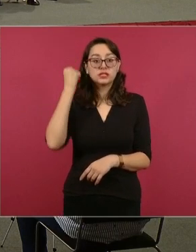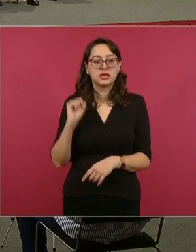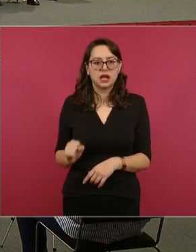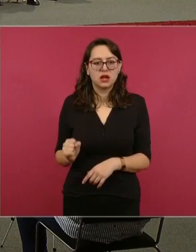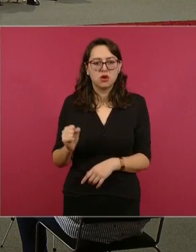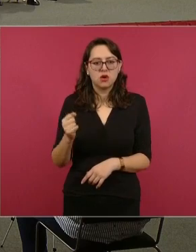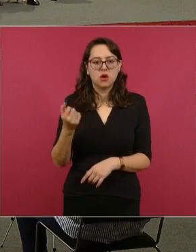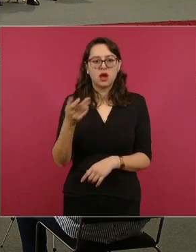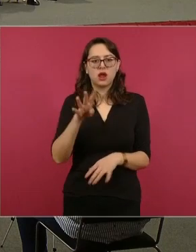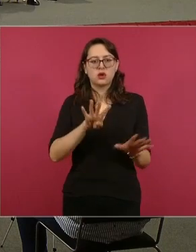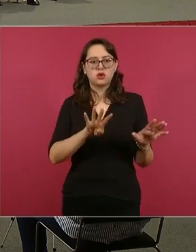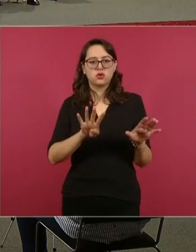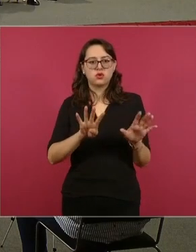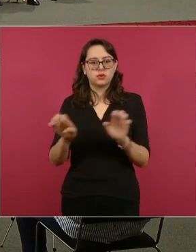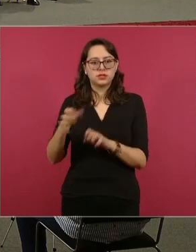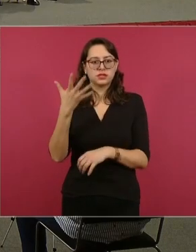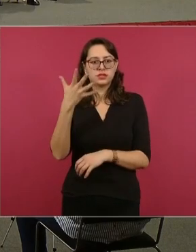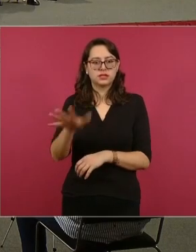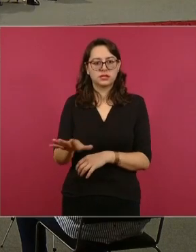trabajadores, en Sonora son